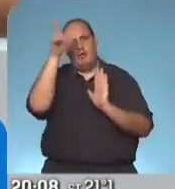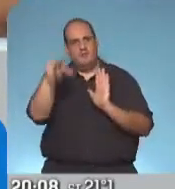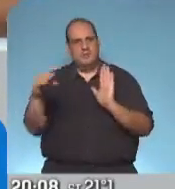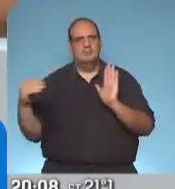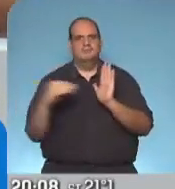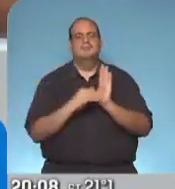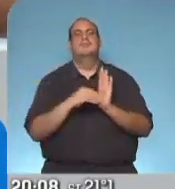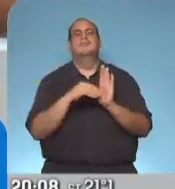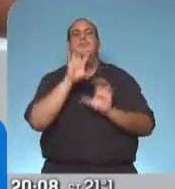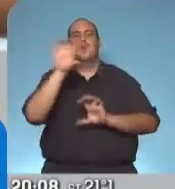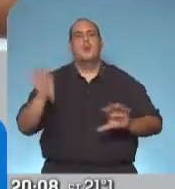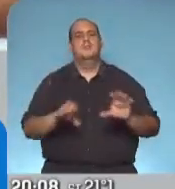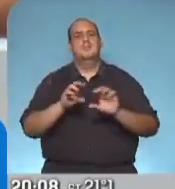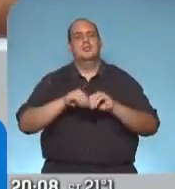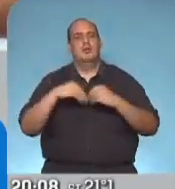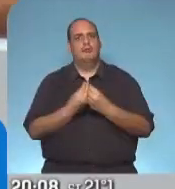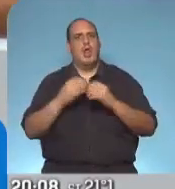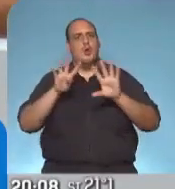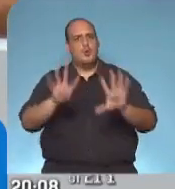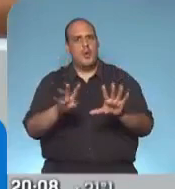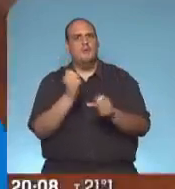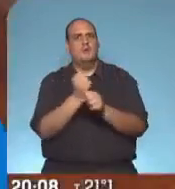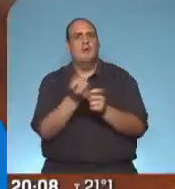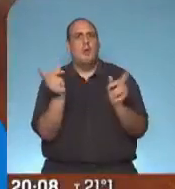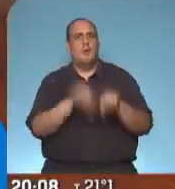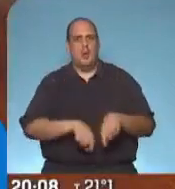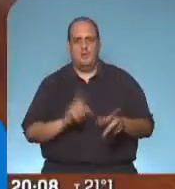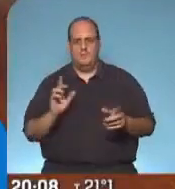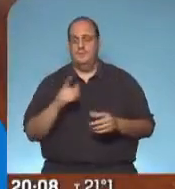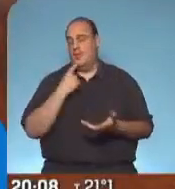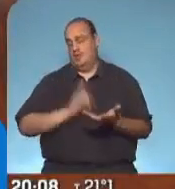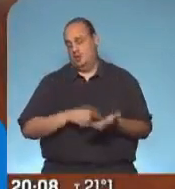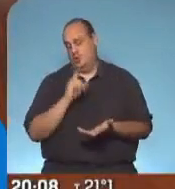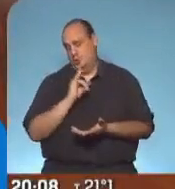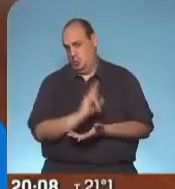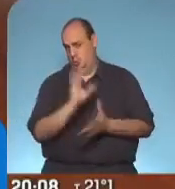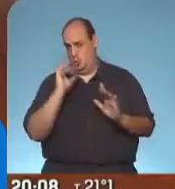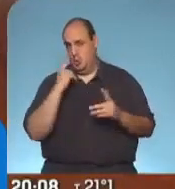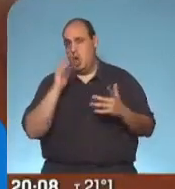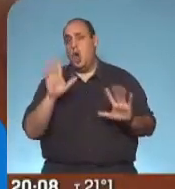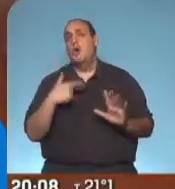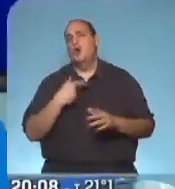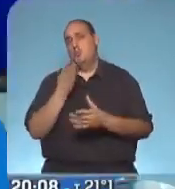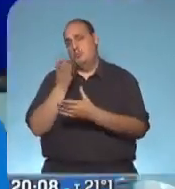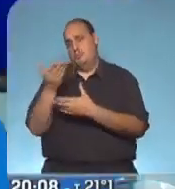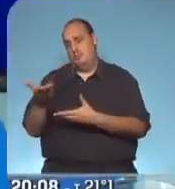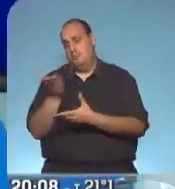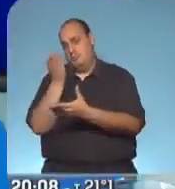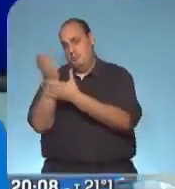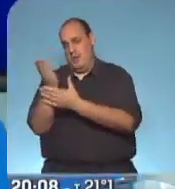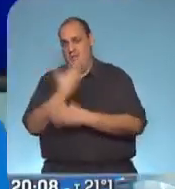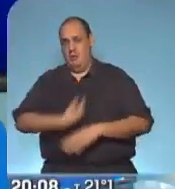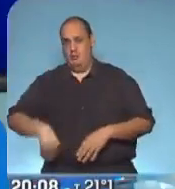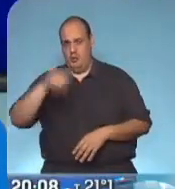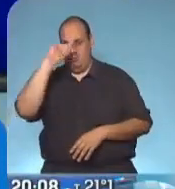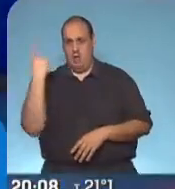que abren actividades. Siempre por cuenta propia, es decir, por intención propia, elevando una serie de pedidos que se apruebe el Gobierno